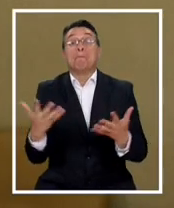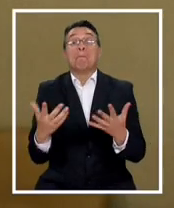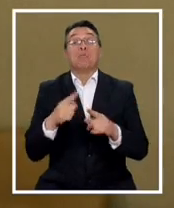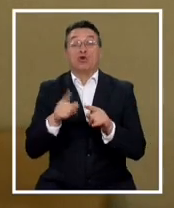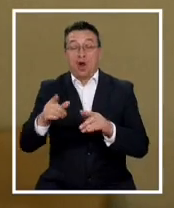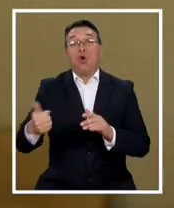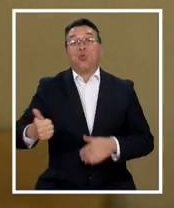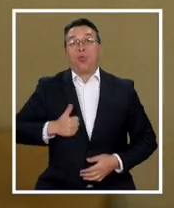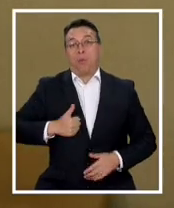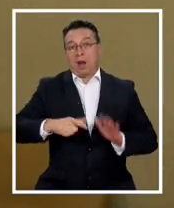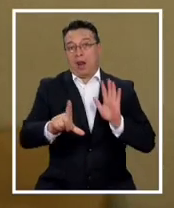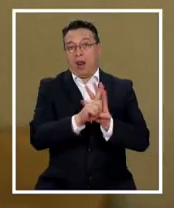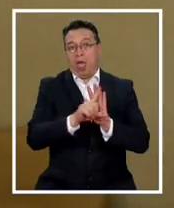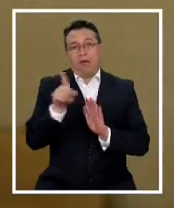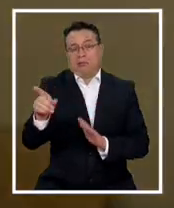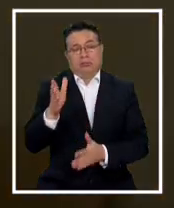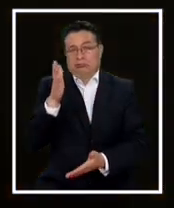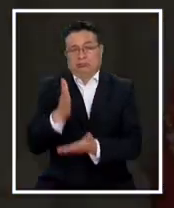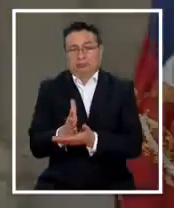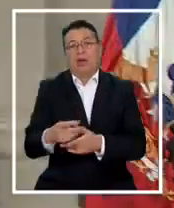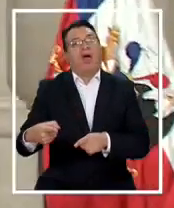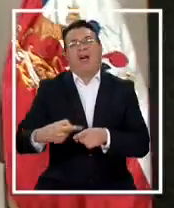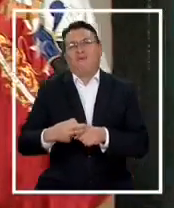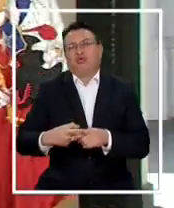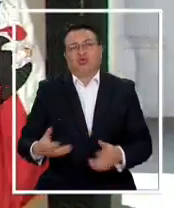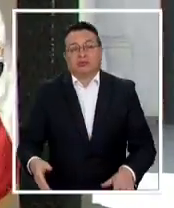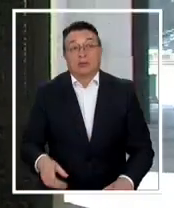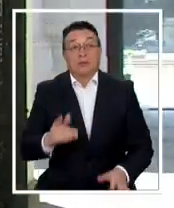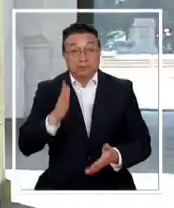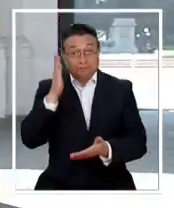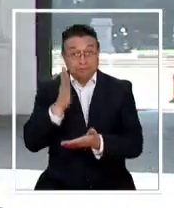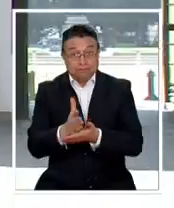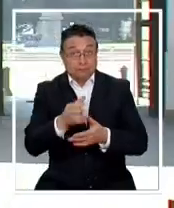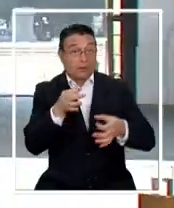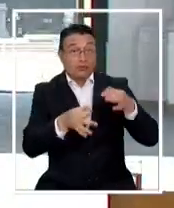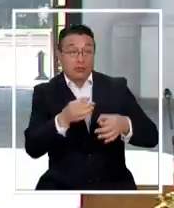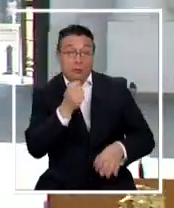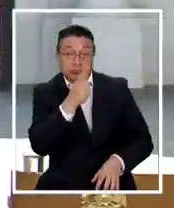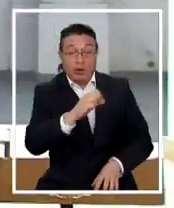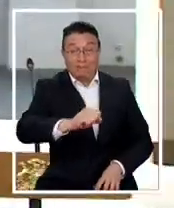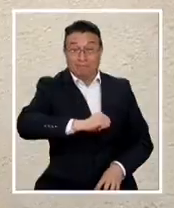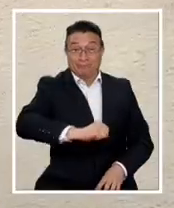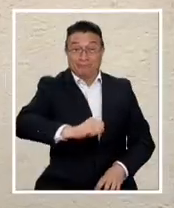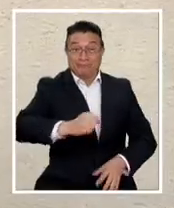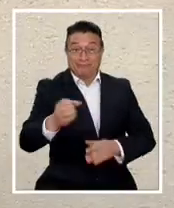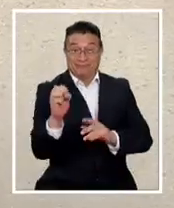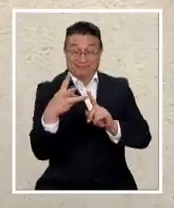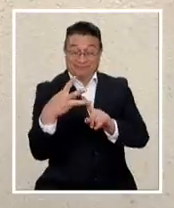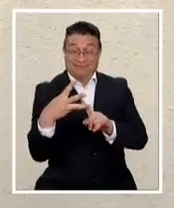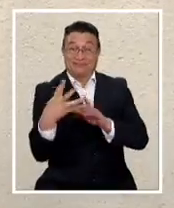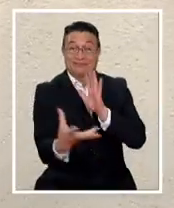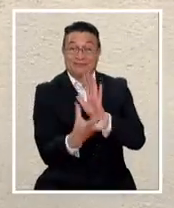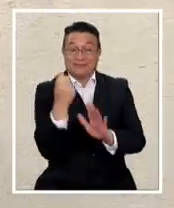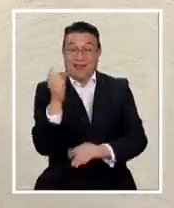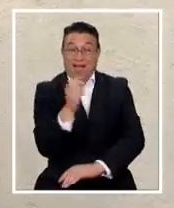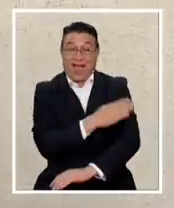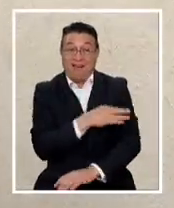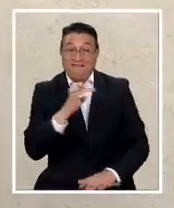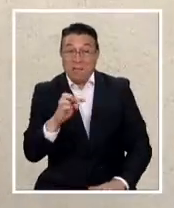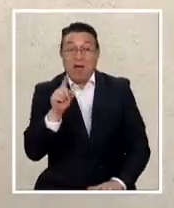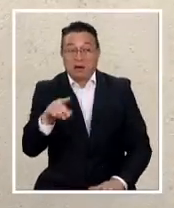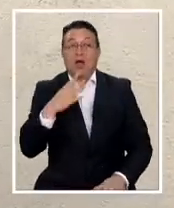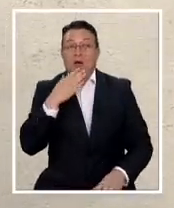de cumplir la ley. A mí me parece que es un abuso. Pero la decisión de acudir al TC para impedir el tercer retiro, según trascendió, también habría